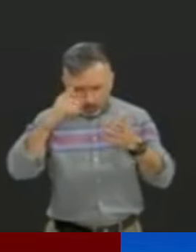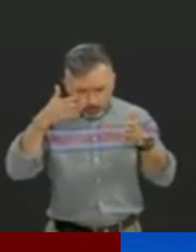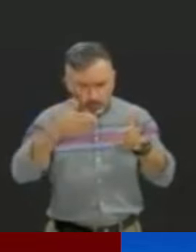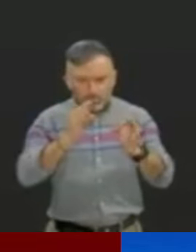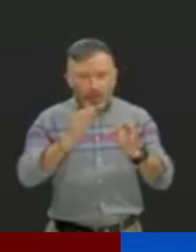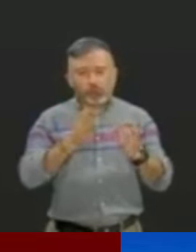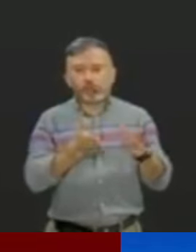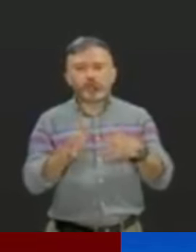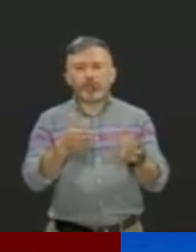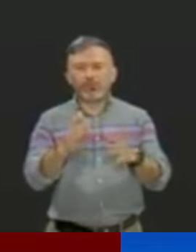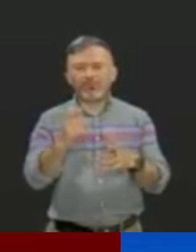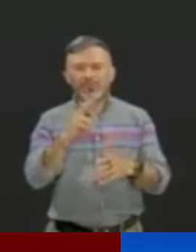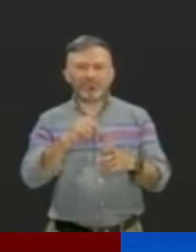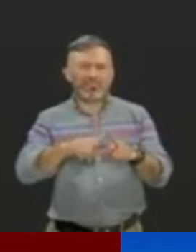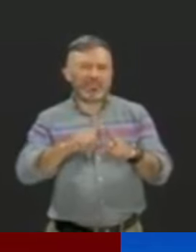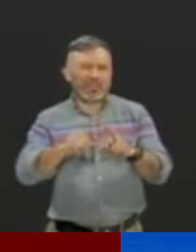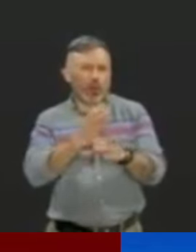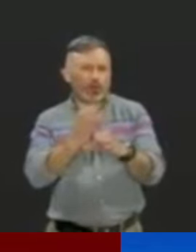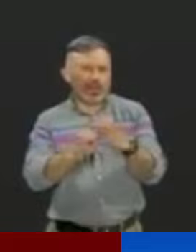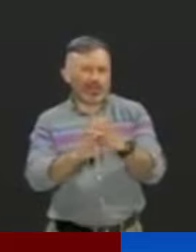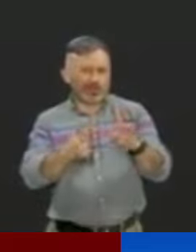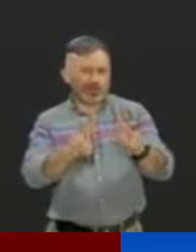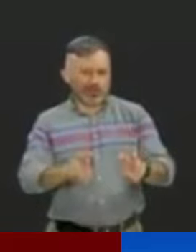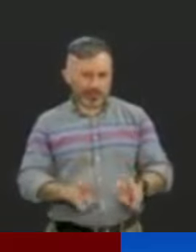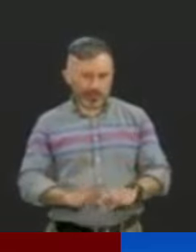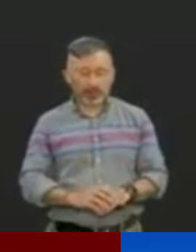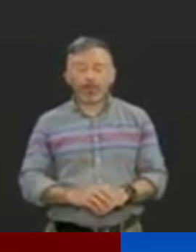quiero comentar lo siguiente,